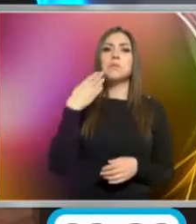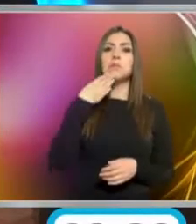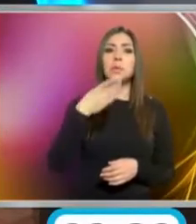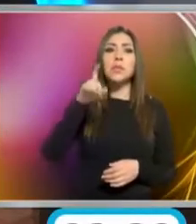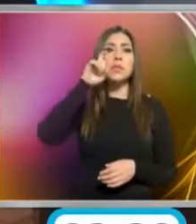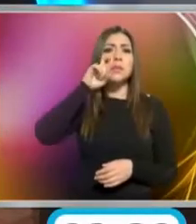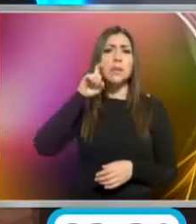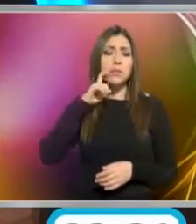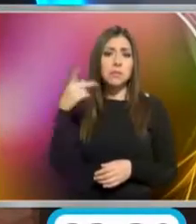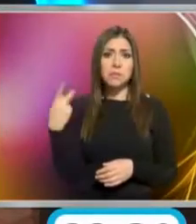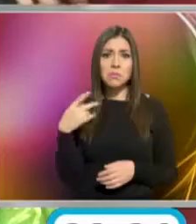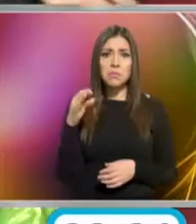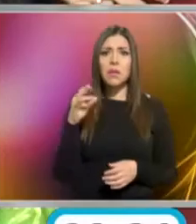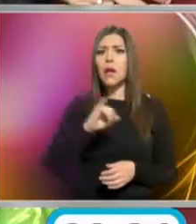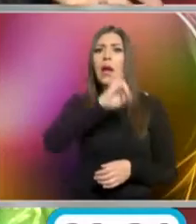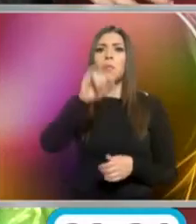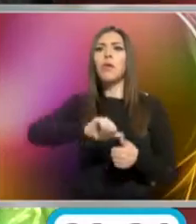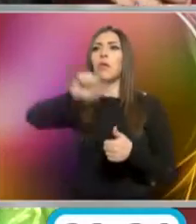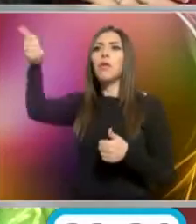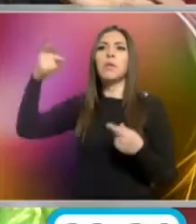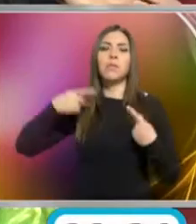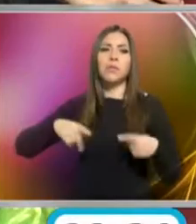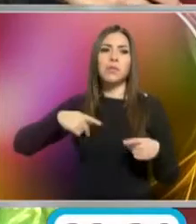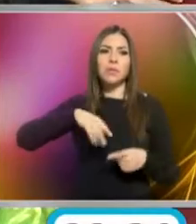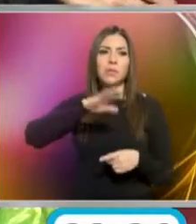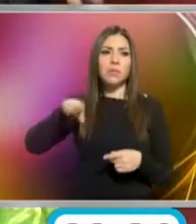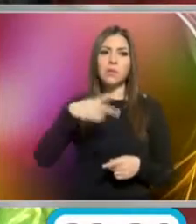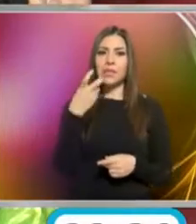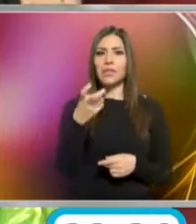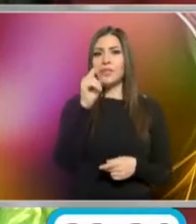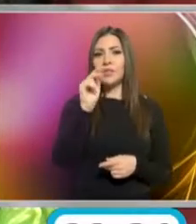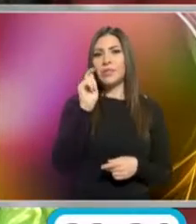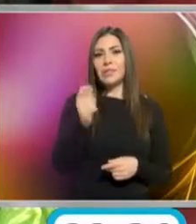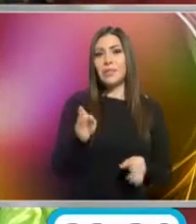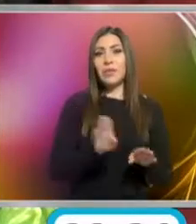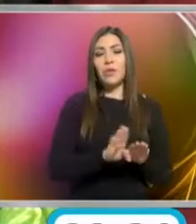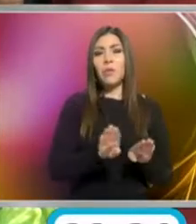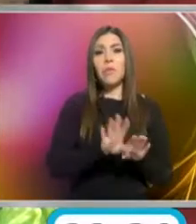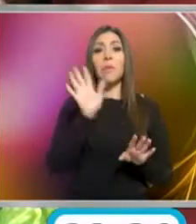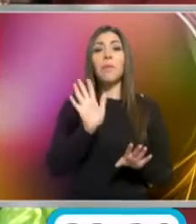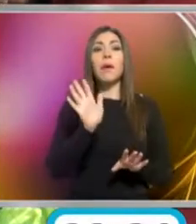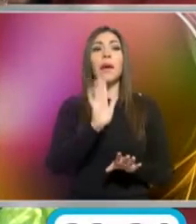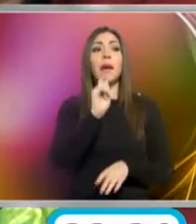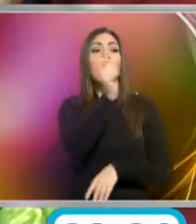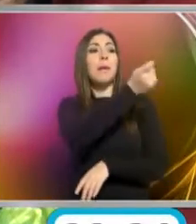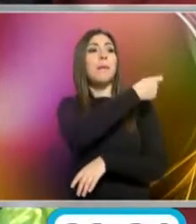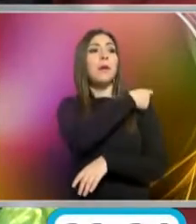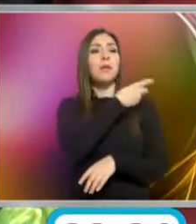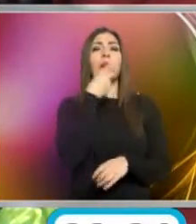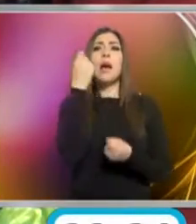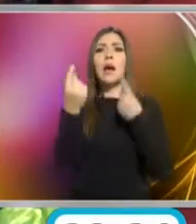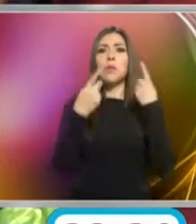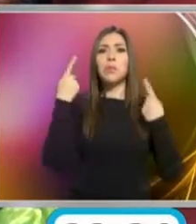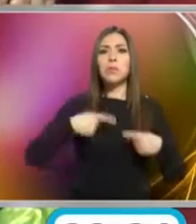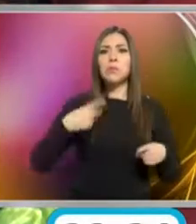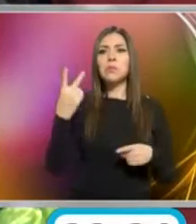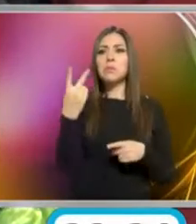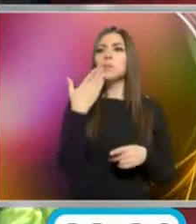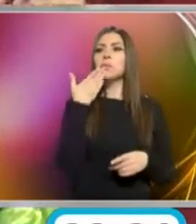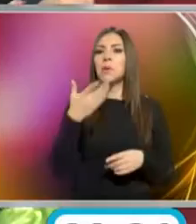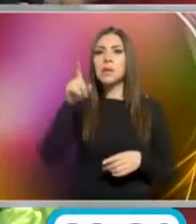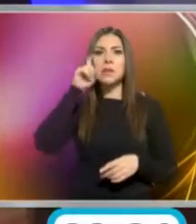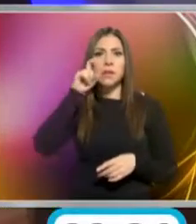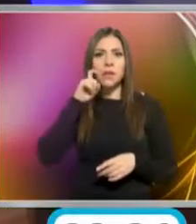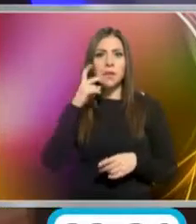vas a ser infiel. Y pues créanme que esa no es una vacuna. Hay personas que teniendo buena relación con sus esposas o esposos, teniendo